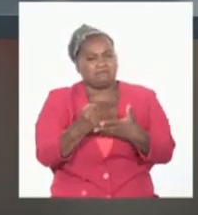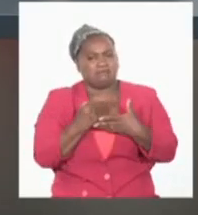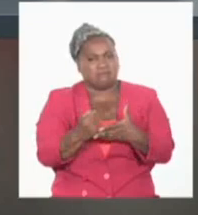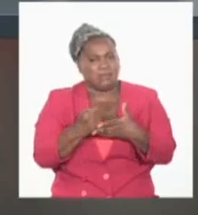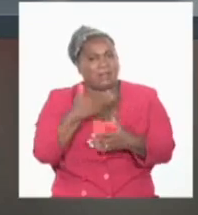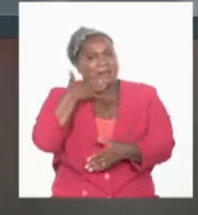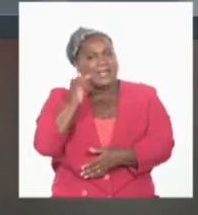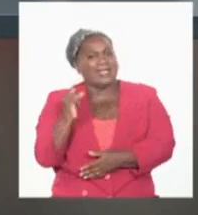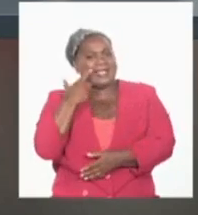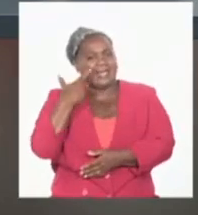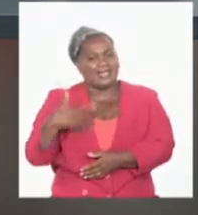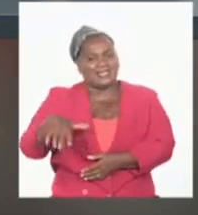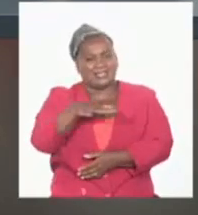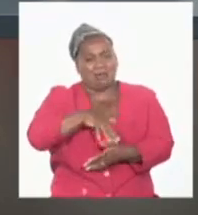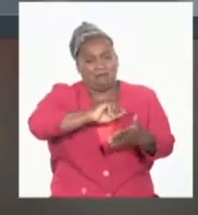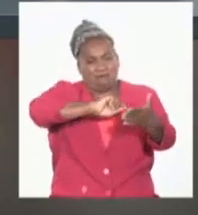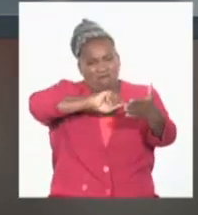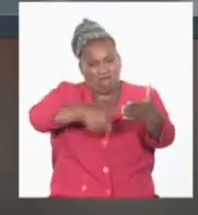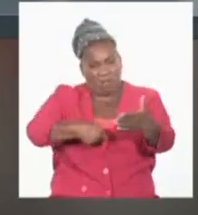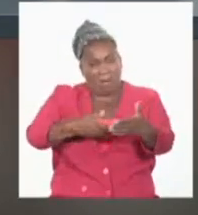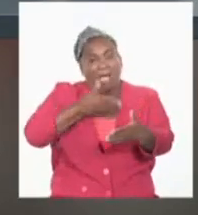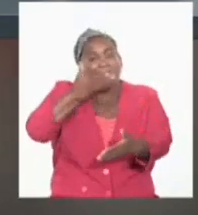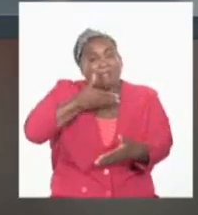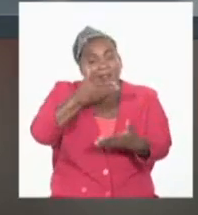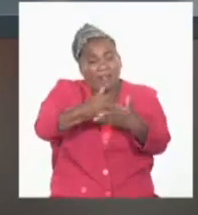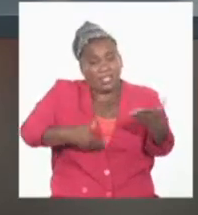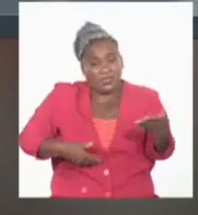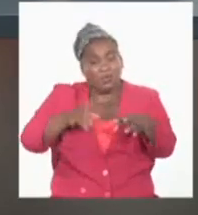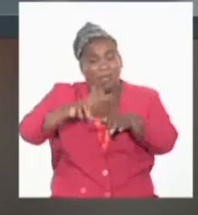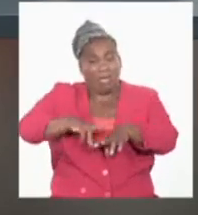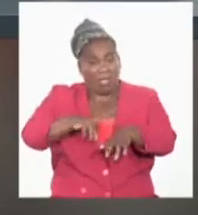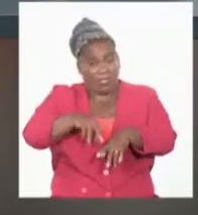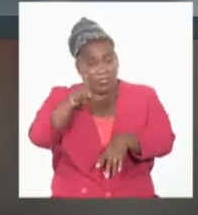de interés mutuo. Se firma esta declaración en La Habana, 12 de julio del año 2023.